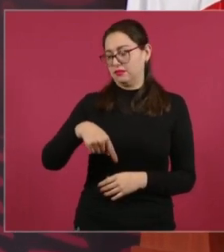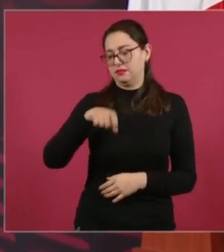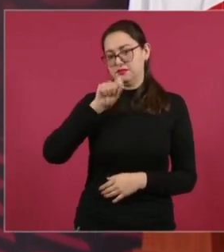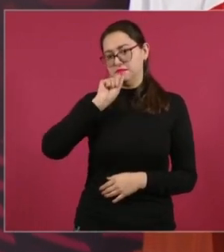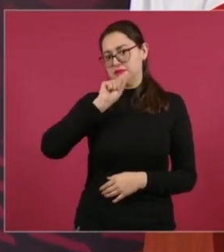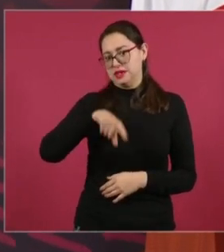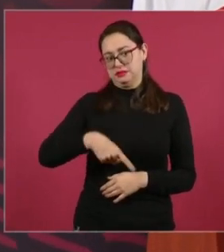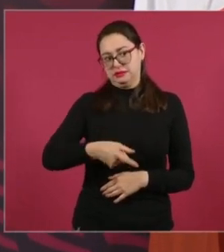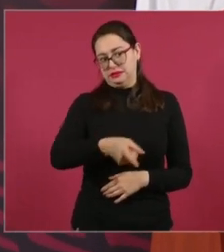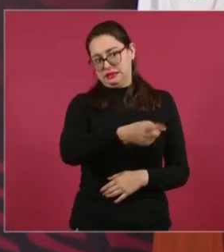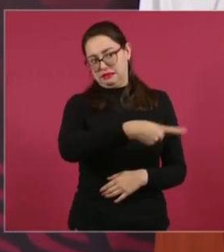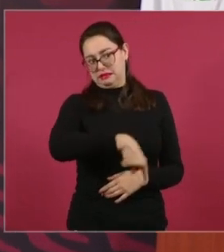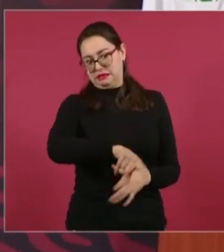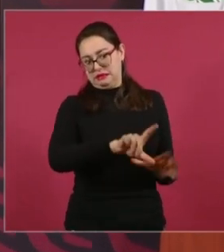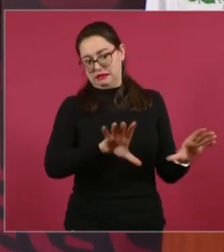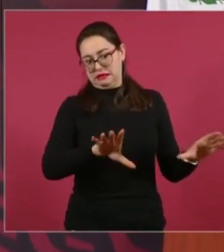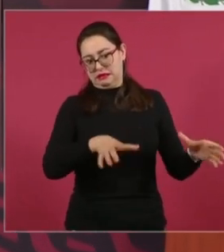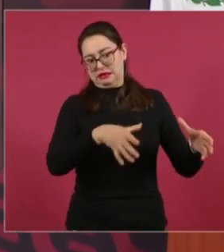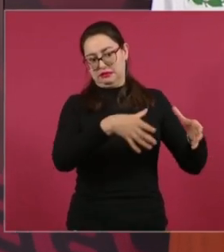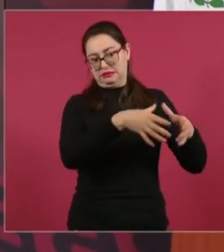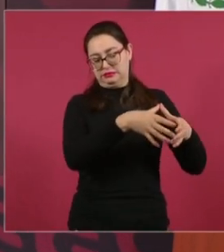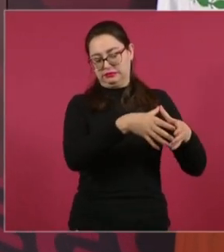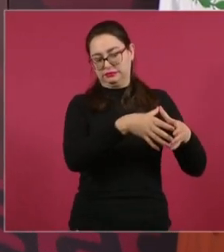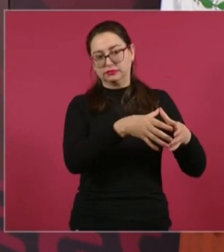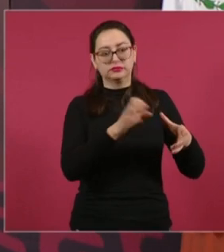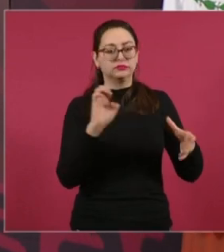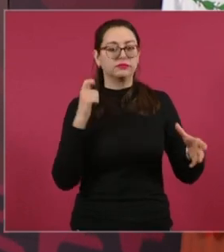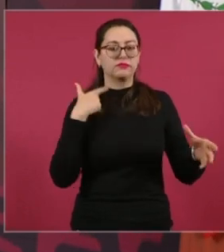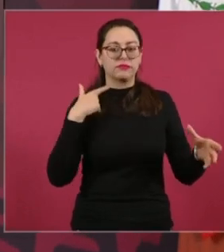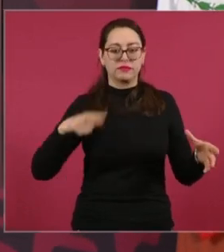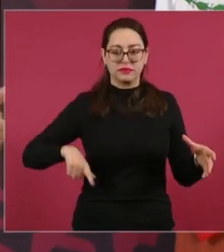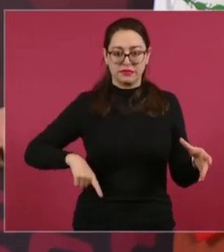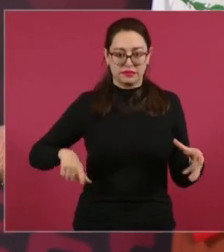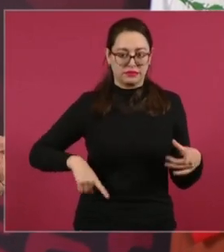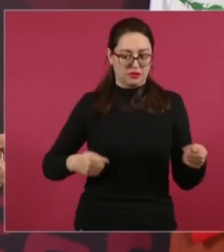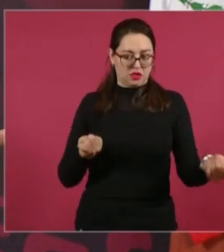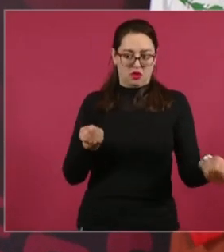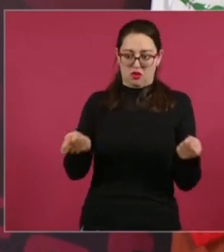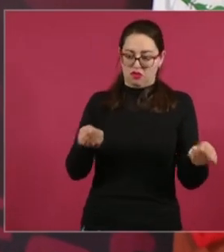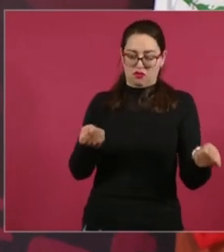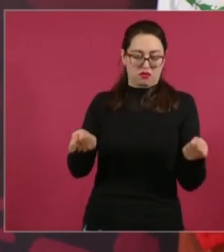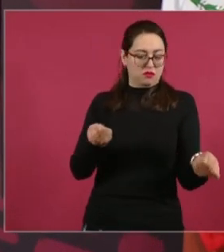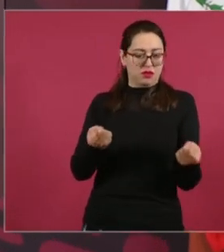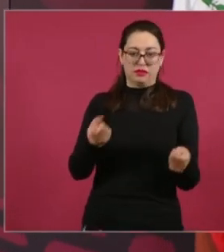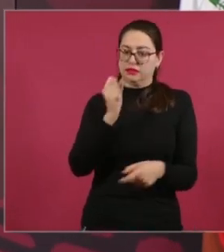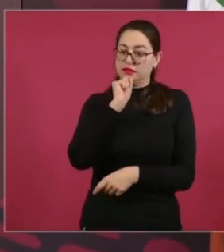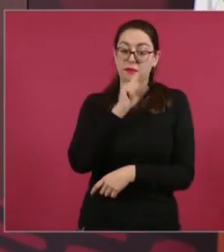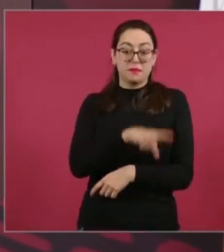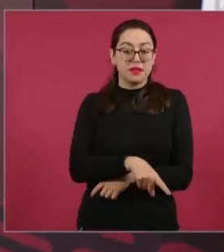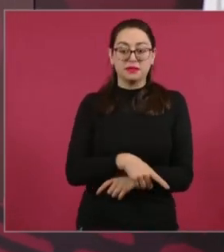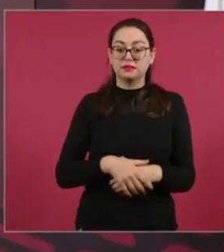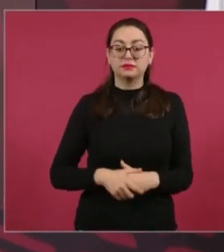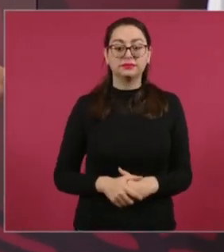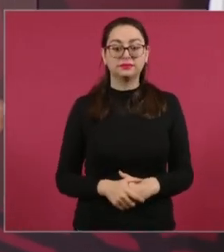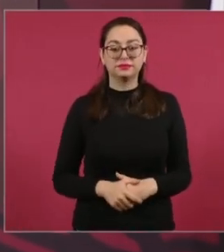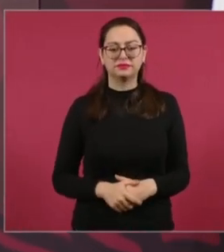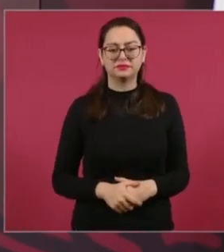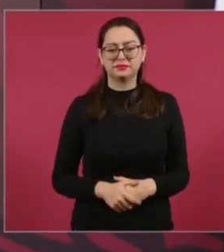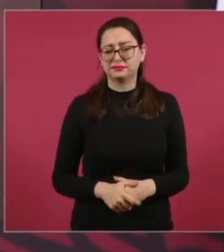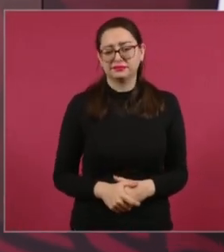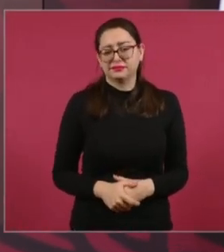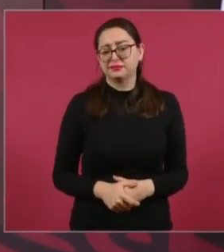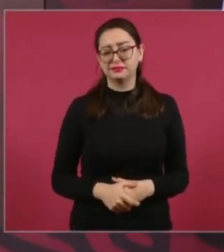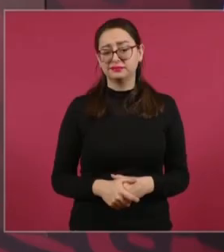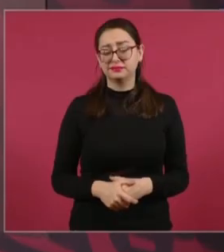pero no hay